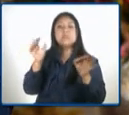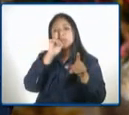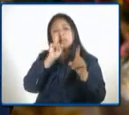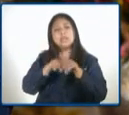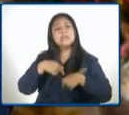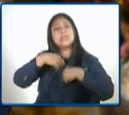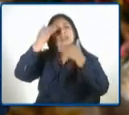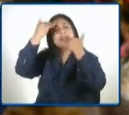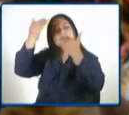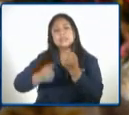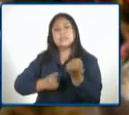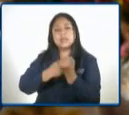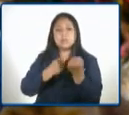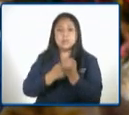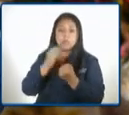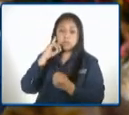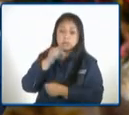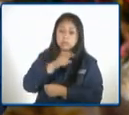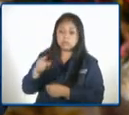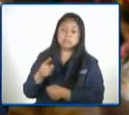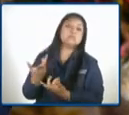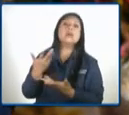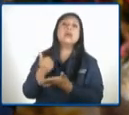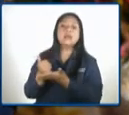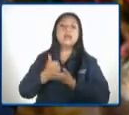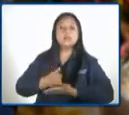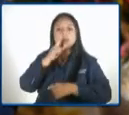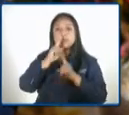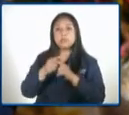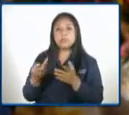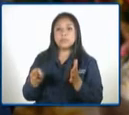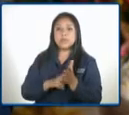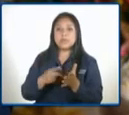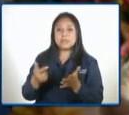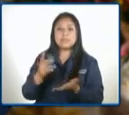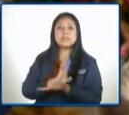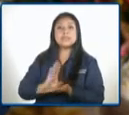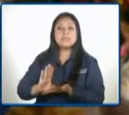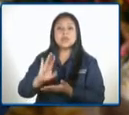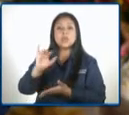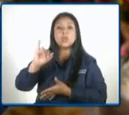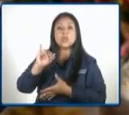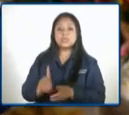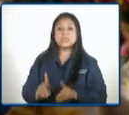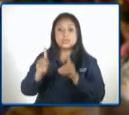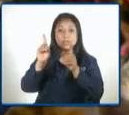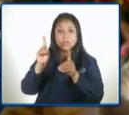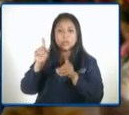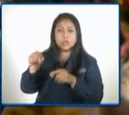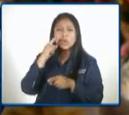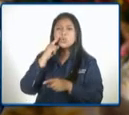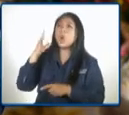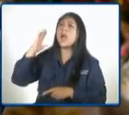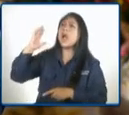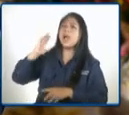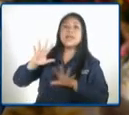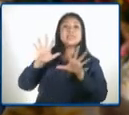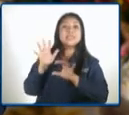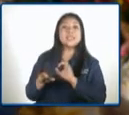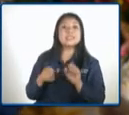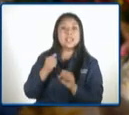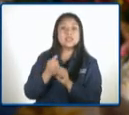que ustedes han dado a la capitalización del Banco Interamericano de Desarrollo. Tuve el inmenso honor hace 10 años de ser uno de